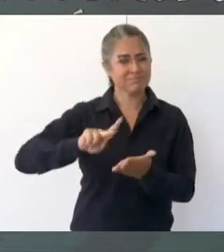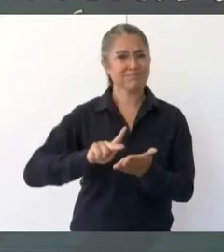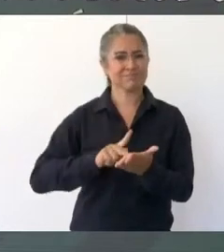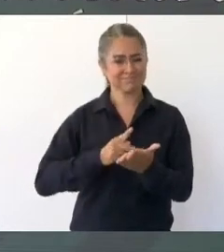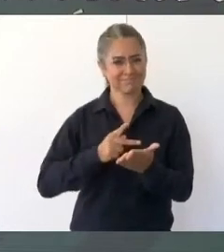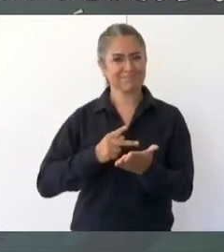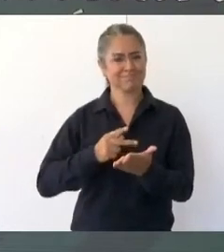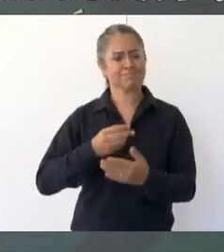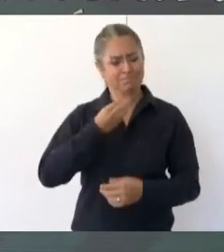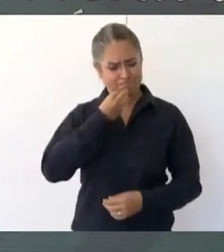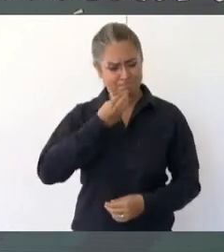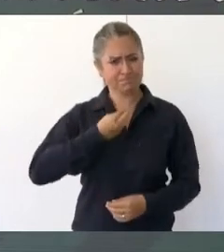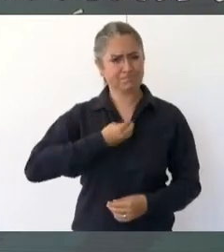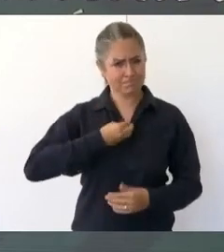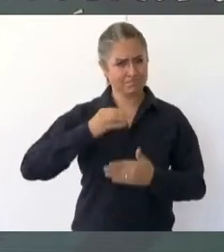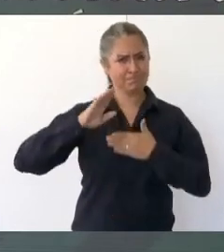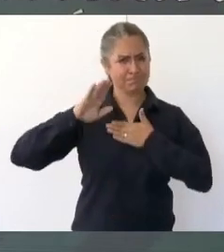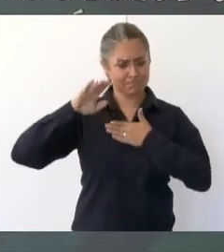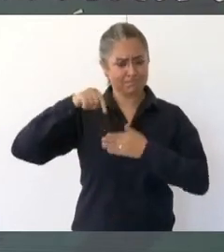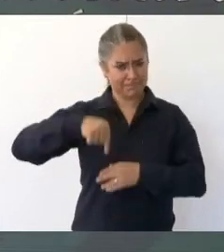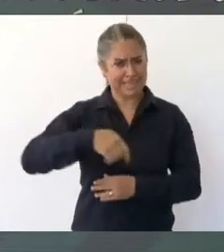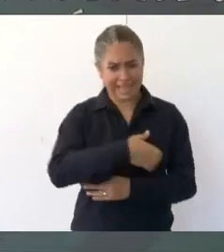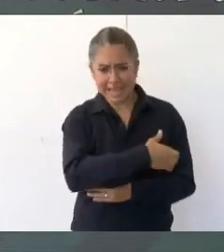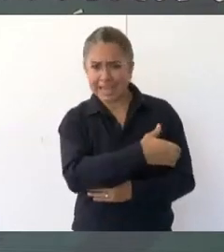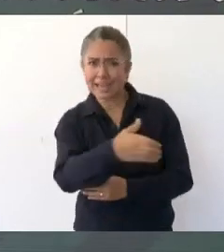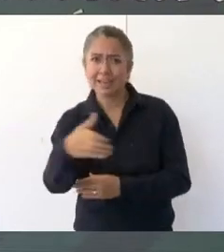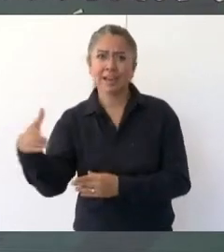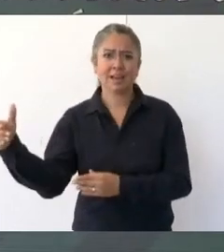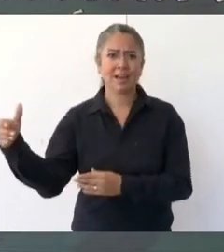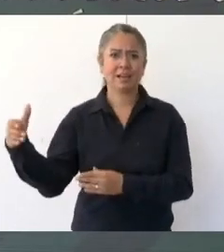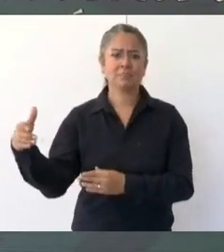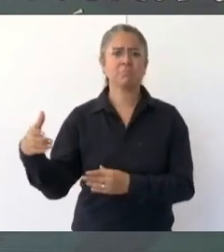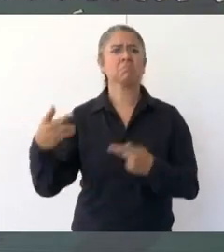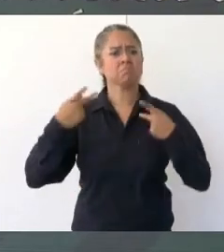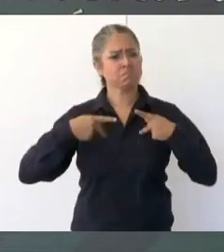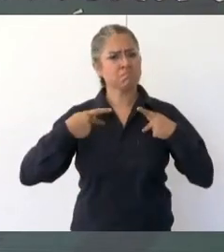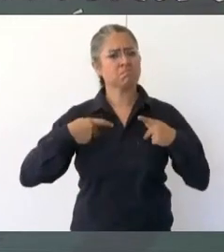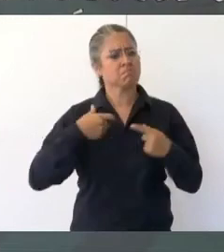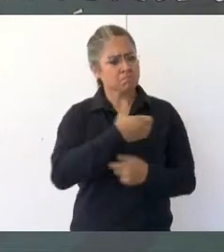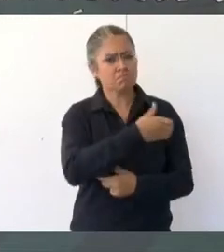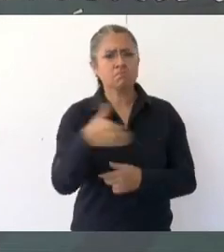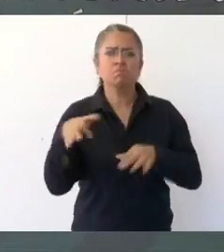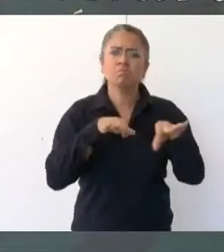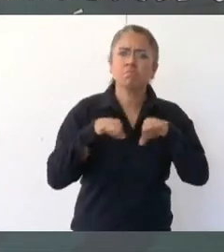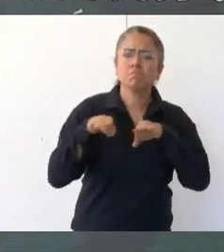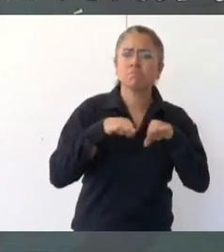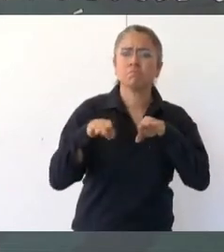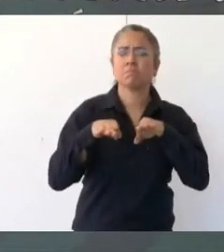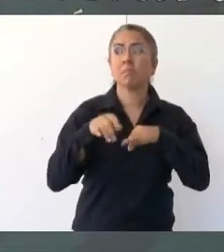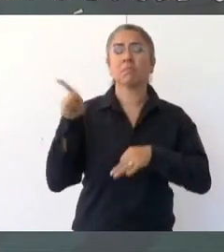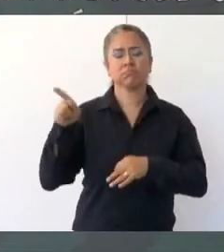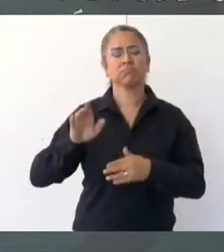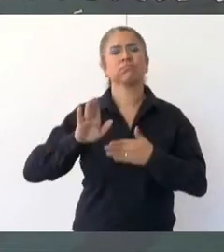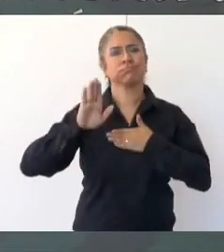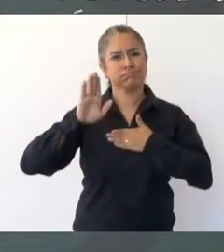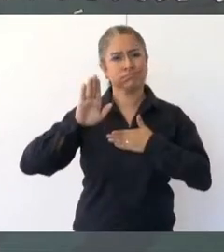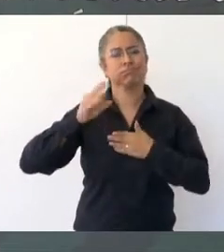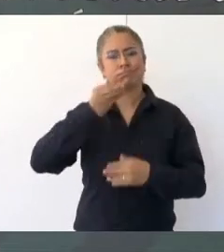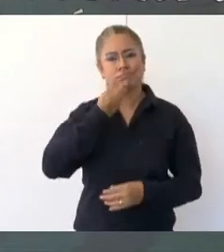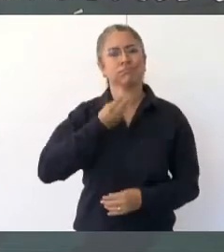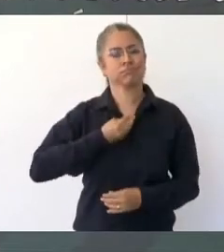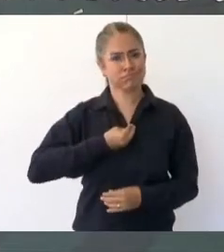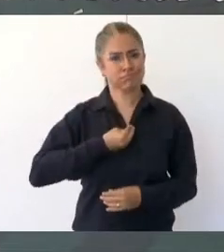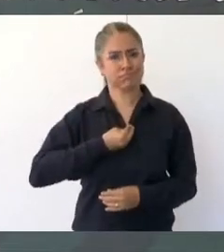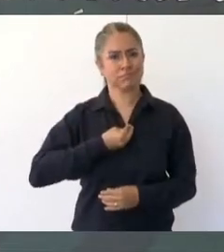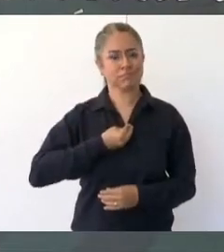su compromiso con el campo mexicano, en especial con los productores nayaritas. La gran vocación agropecuaria